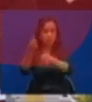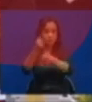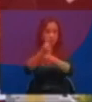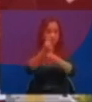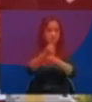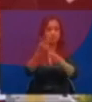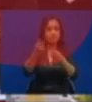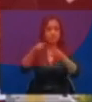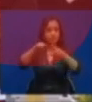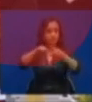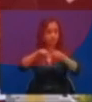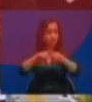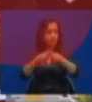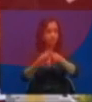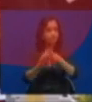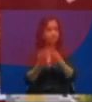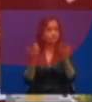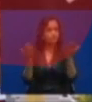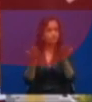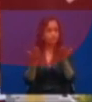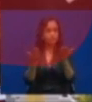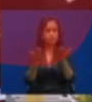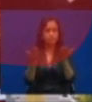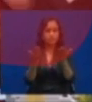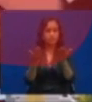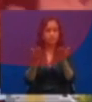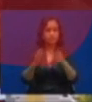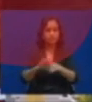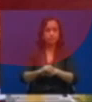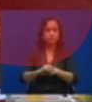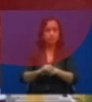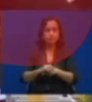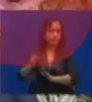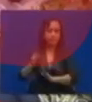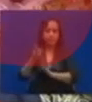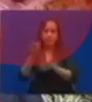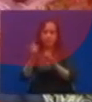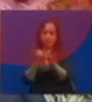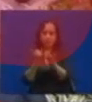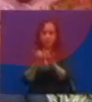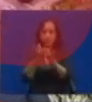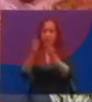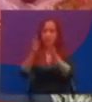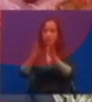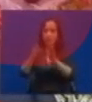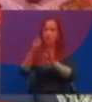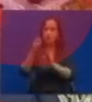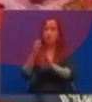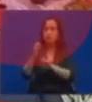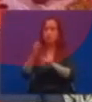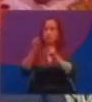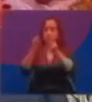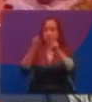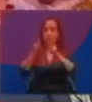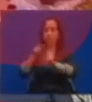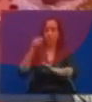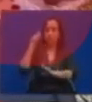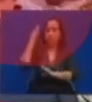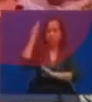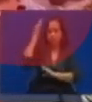a partir pero de la pandemia los fariseos